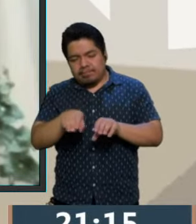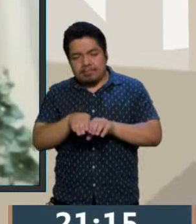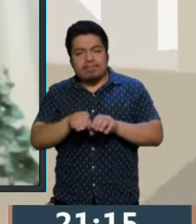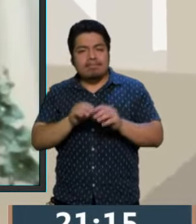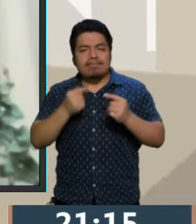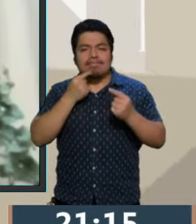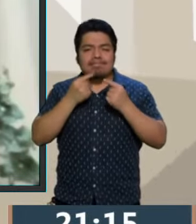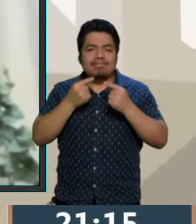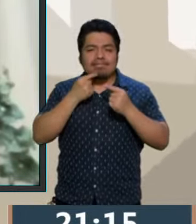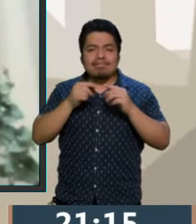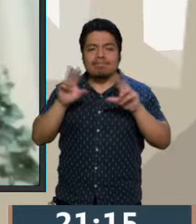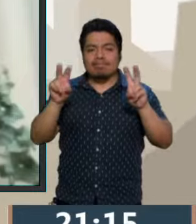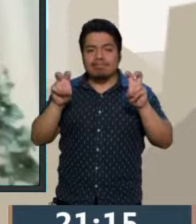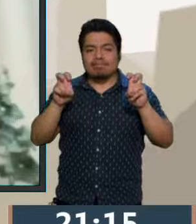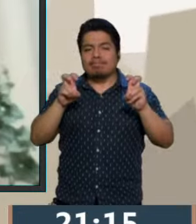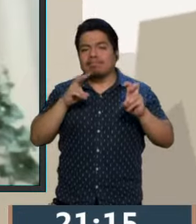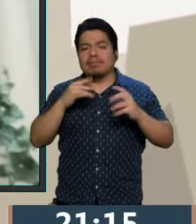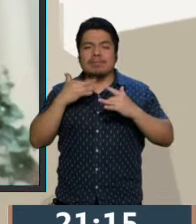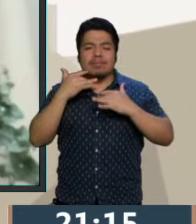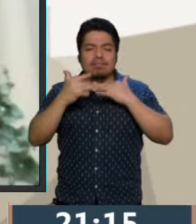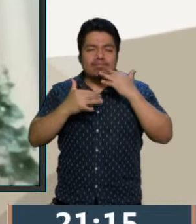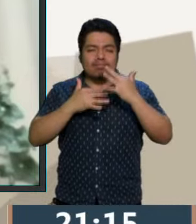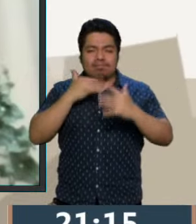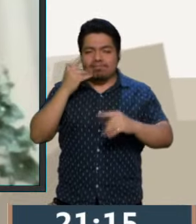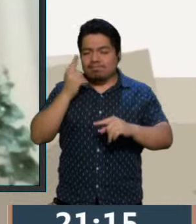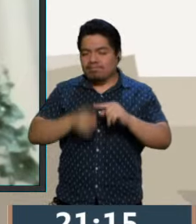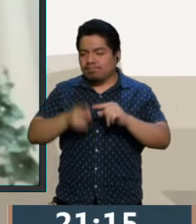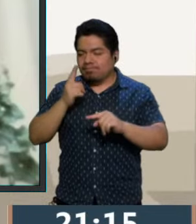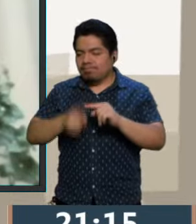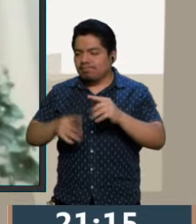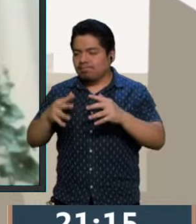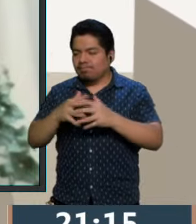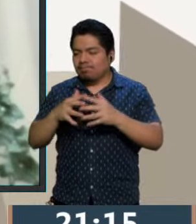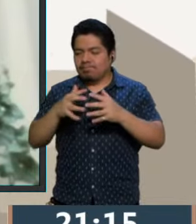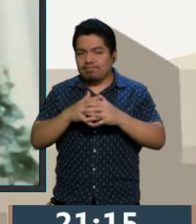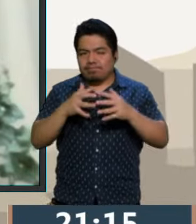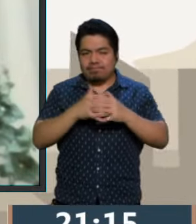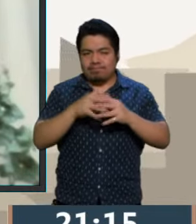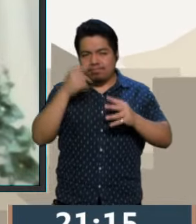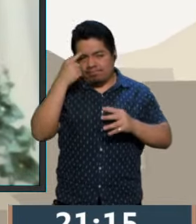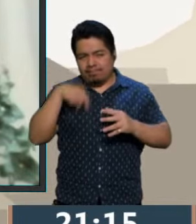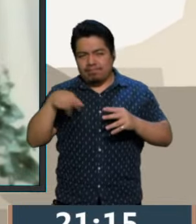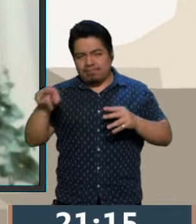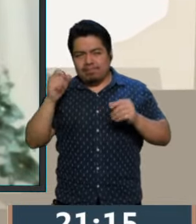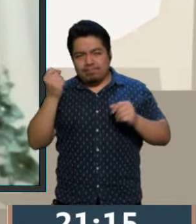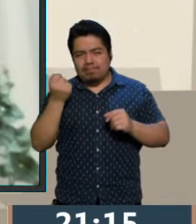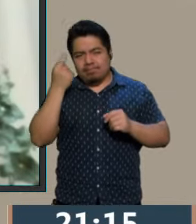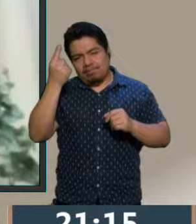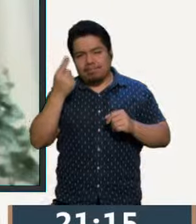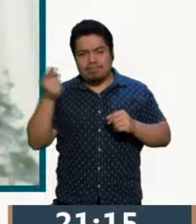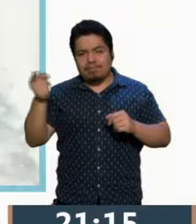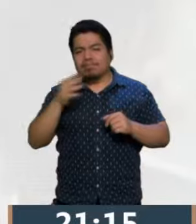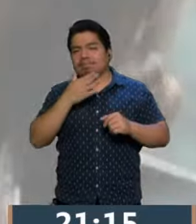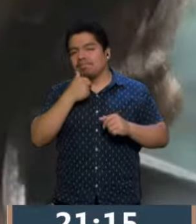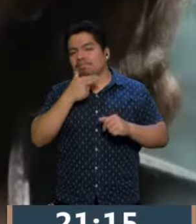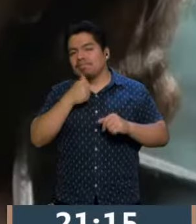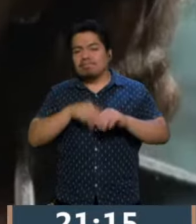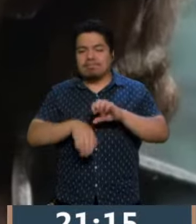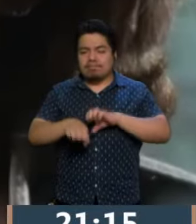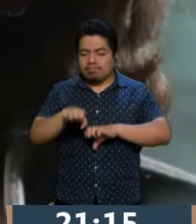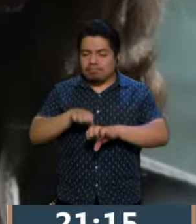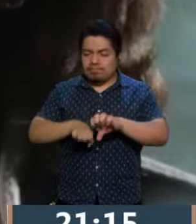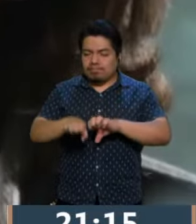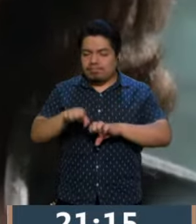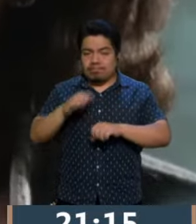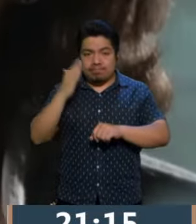el combate a la corrupción a través de esta organización que crea el empresario y ahora